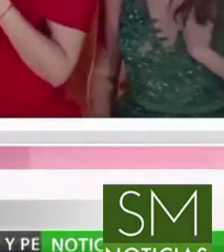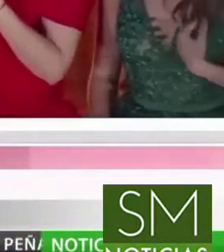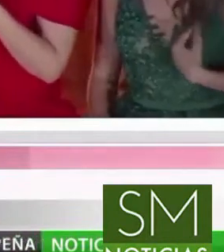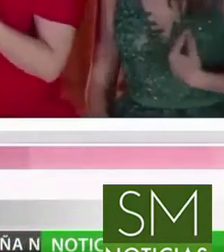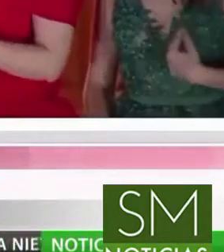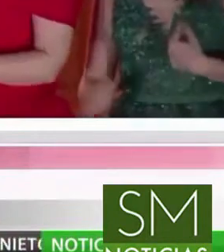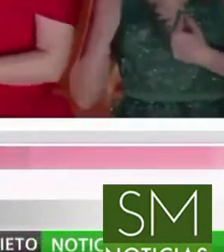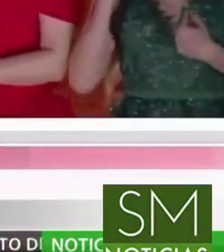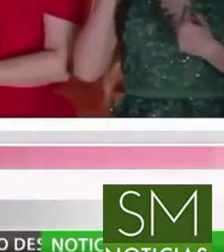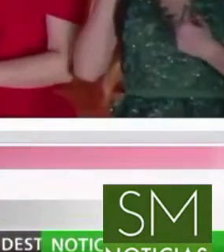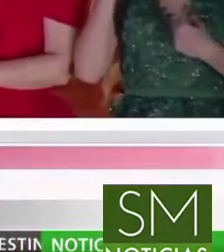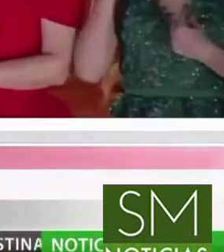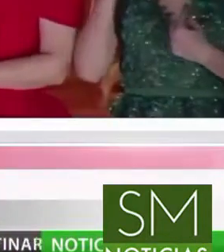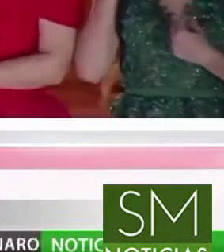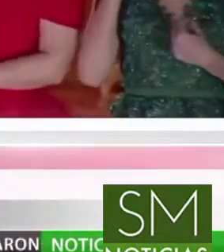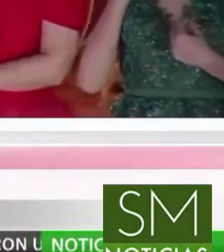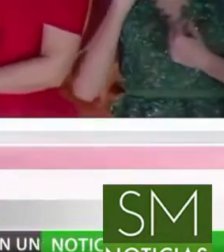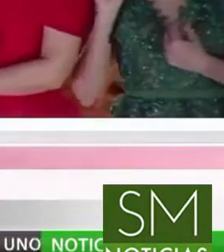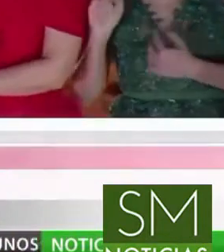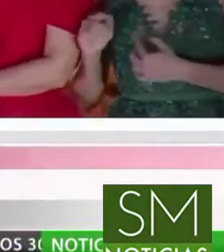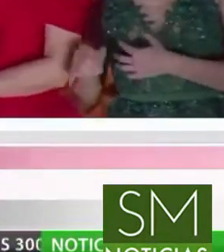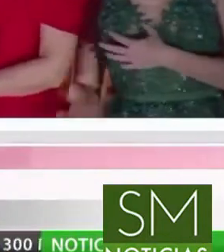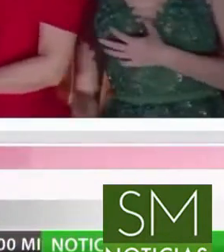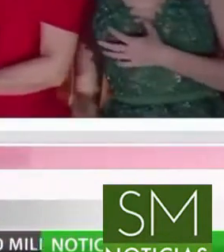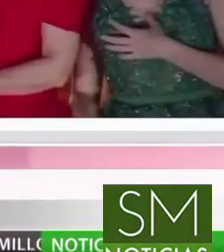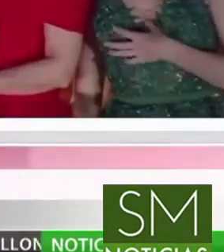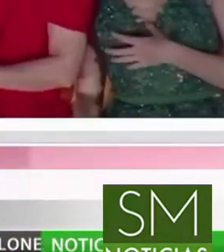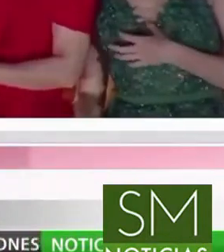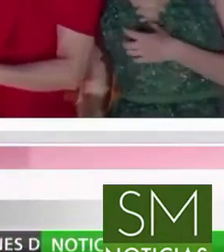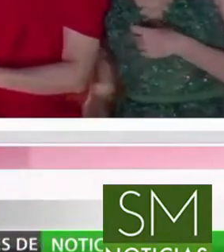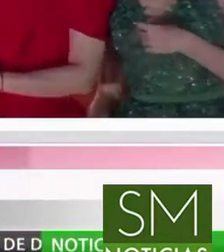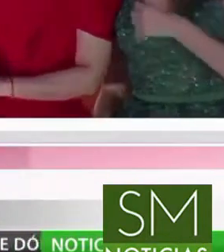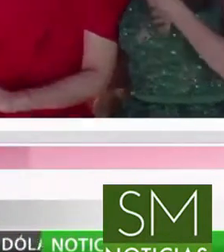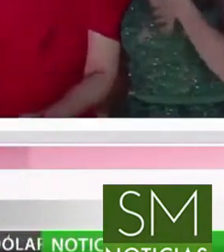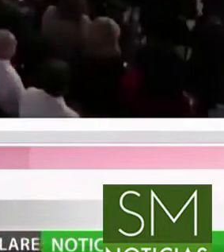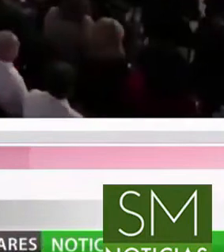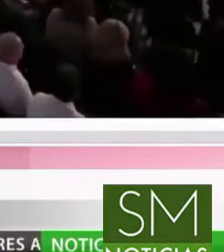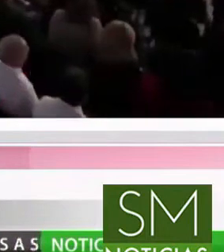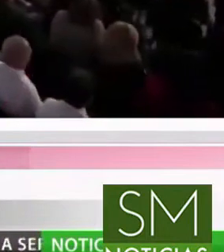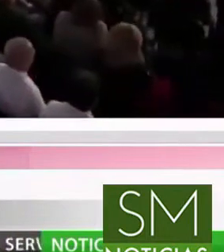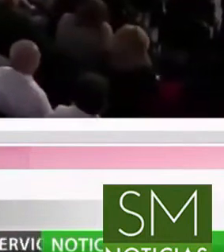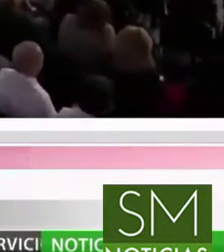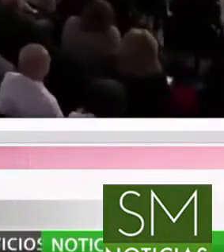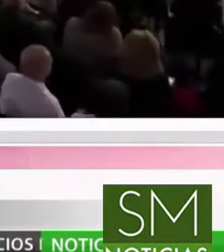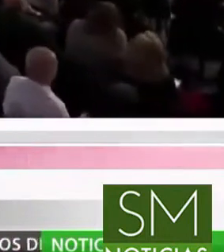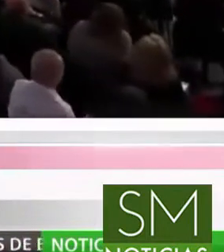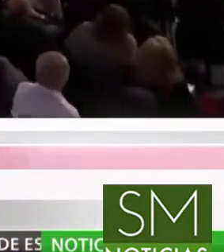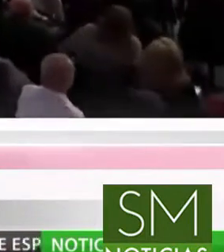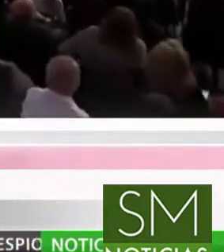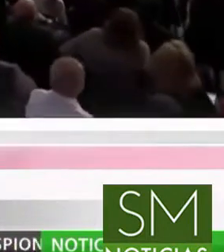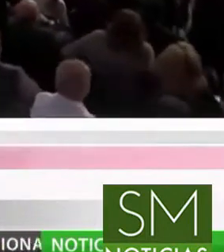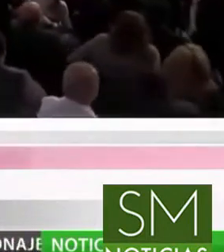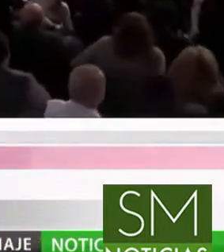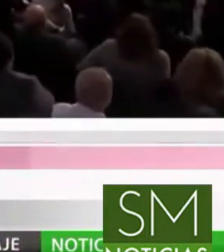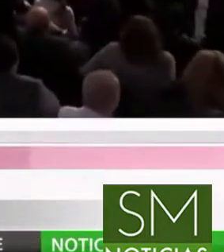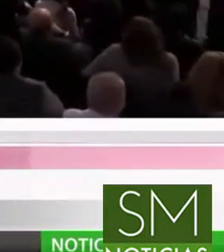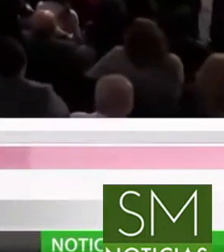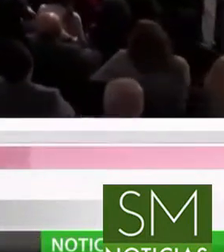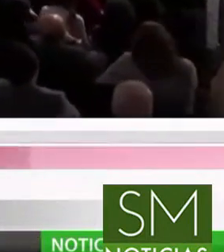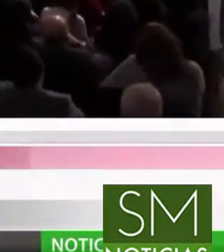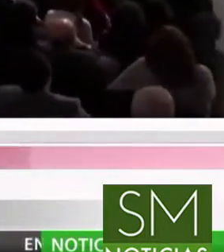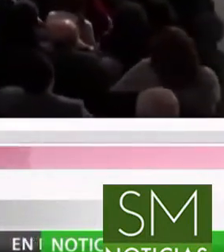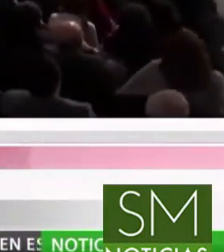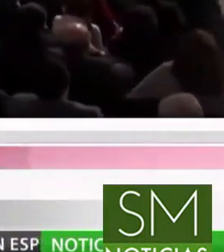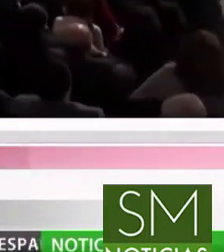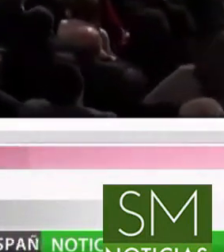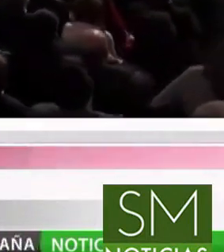a 15 mil personas en territorio mexicano, particularmente enfocado a monitorear a periodistas, activistas